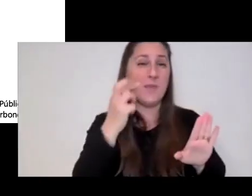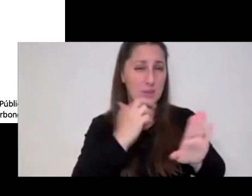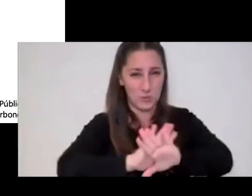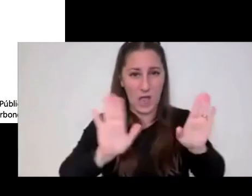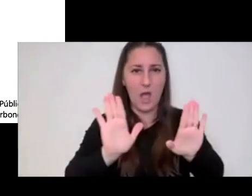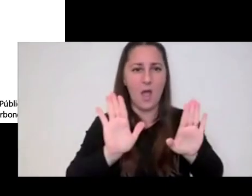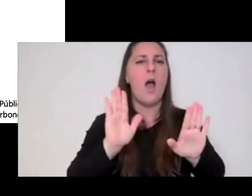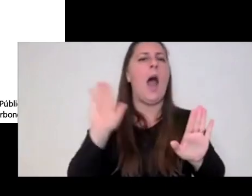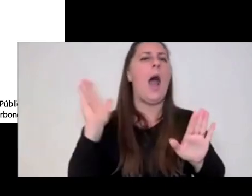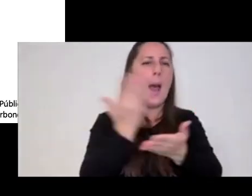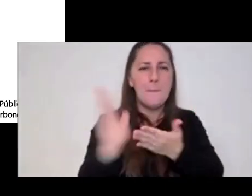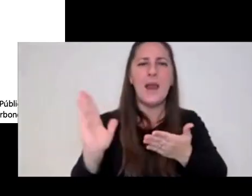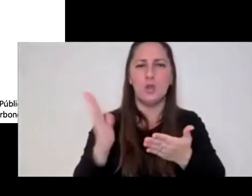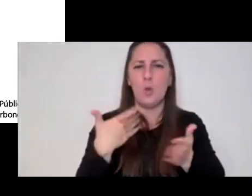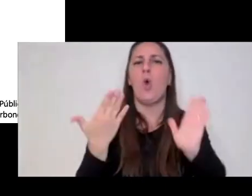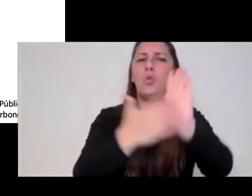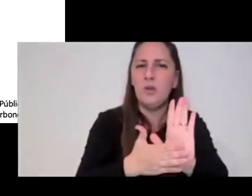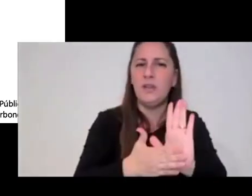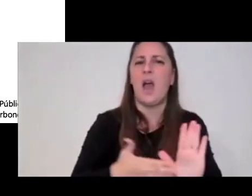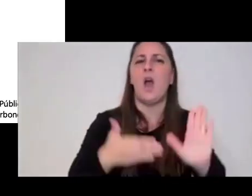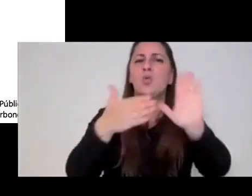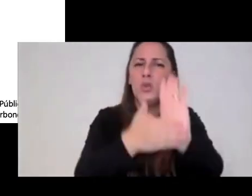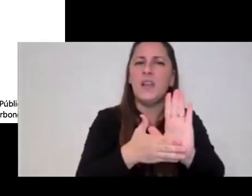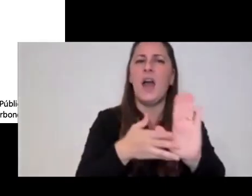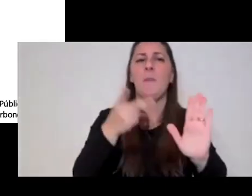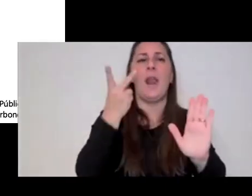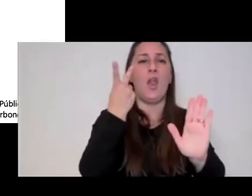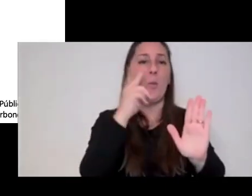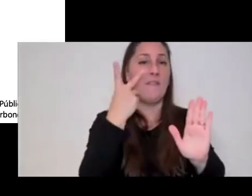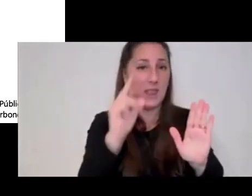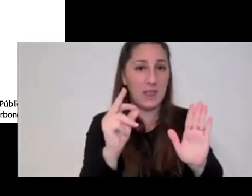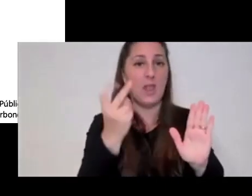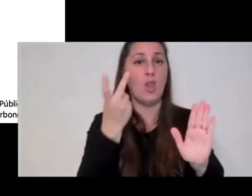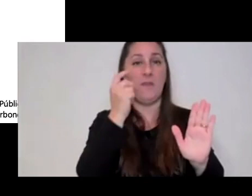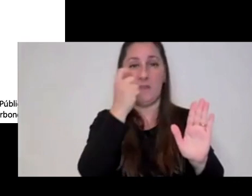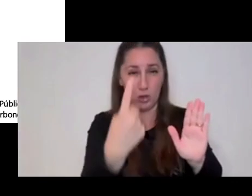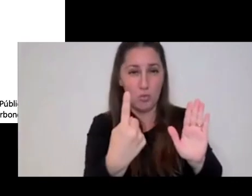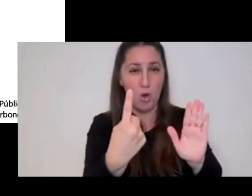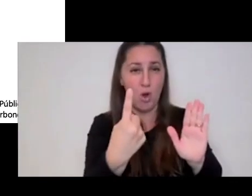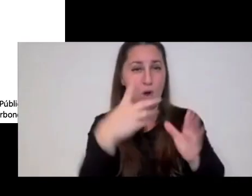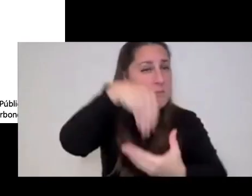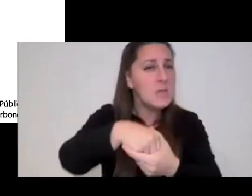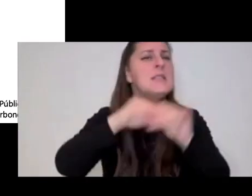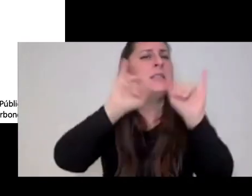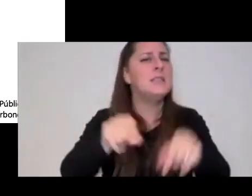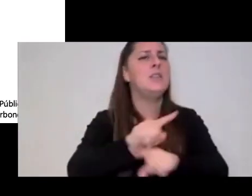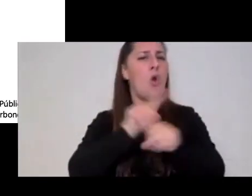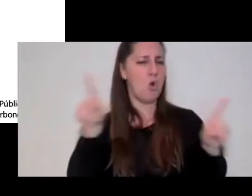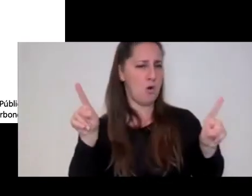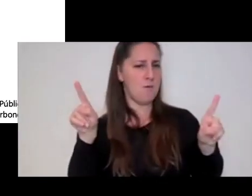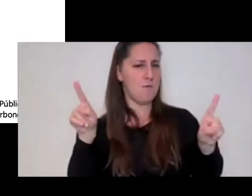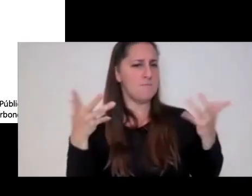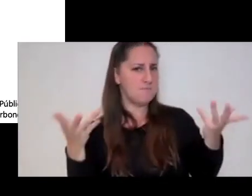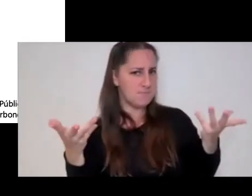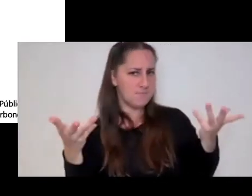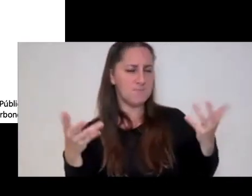yo puedo justificar para el año 2020 y en el año 2021? Bueno, esta cuestión que acabo de plantear